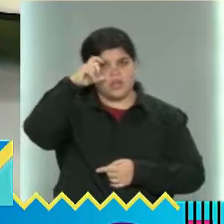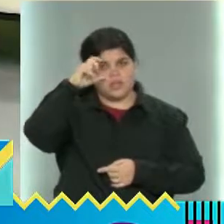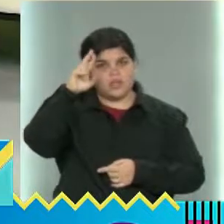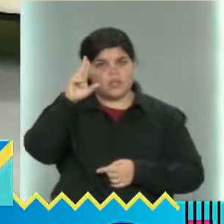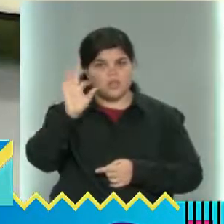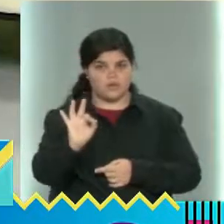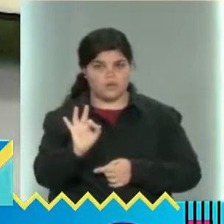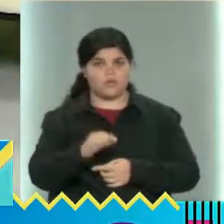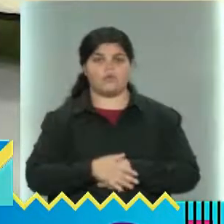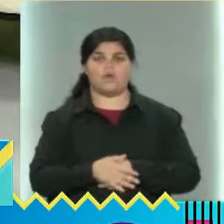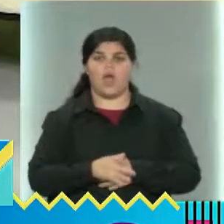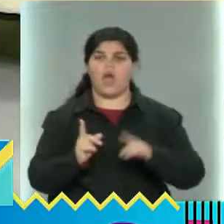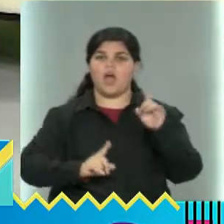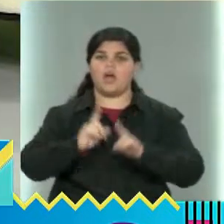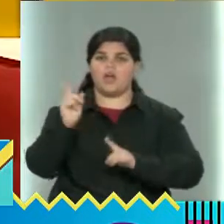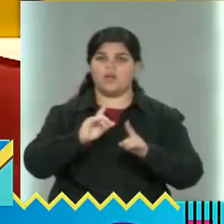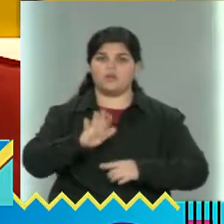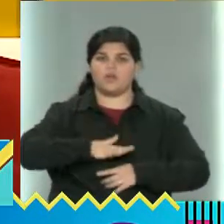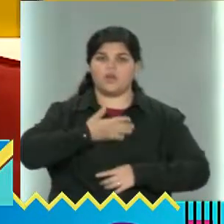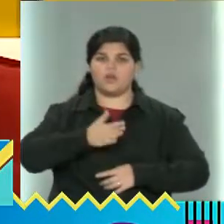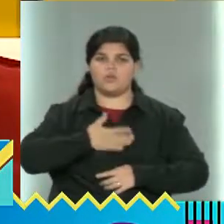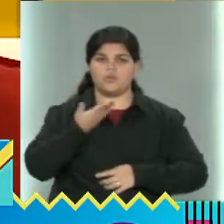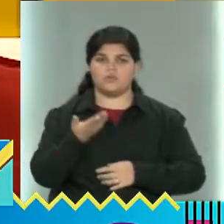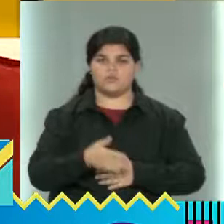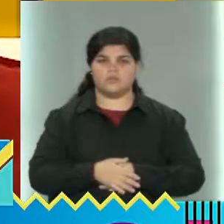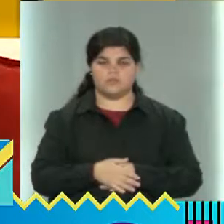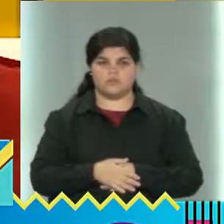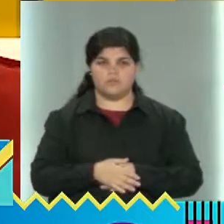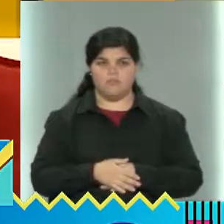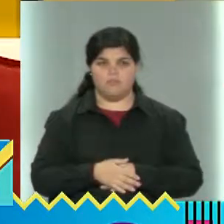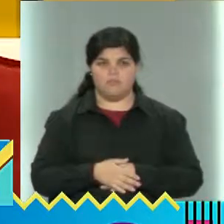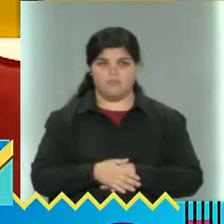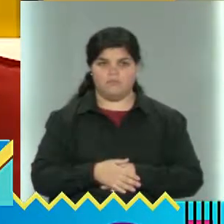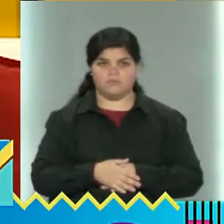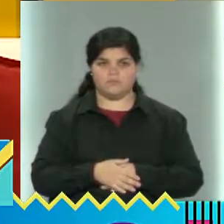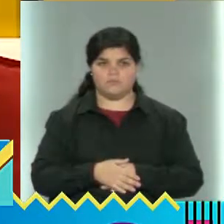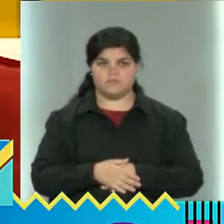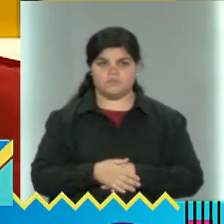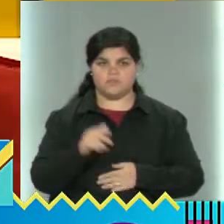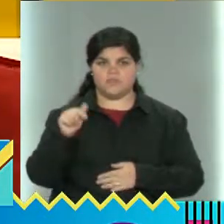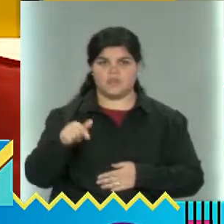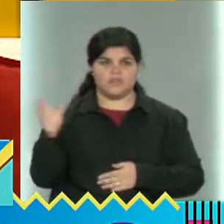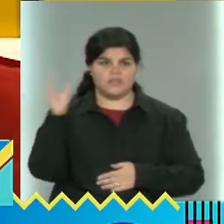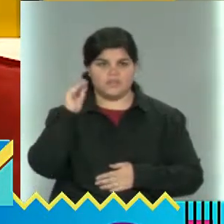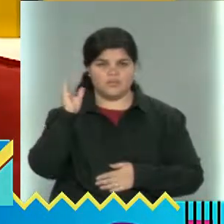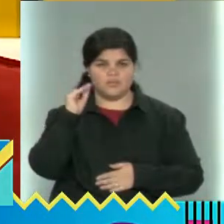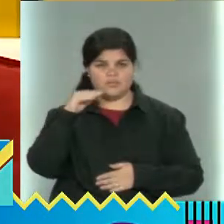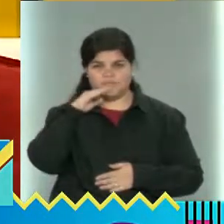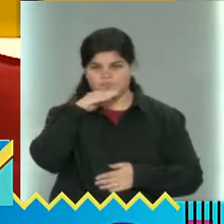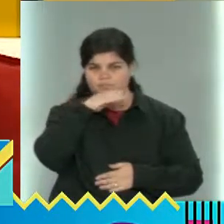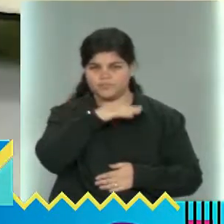Algunas novelas, Lo profundo del marcito, por ejemplo, este escritor rivadaviense, me acuerdo, Fabricio